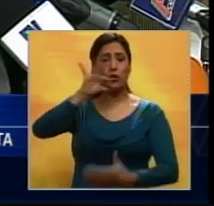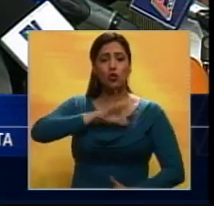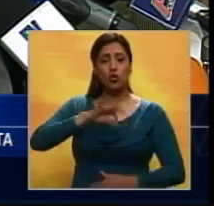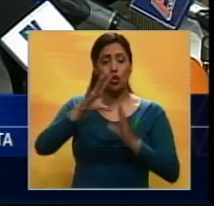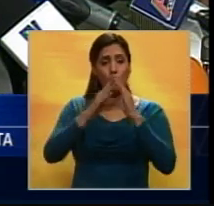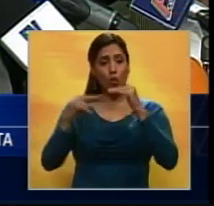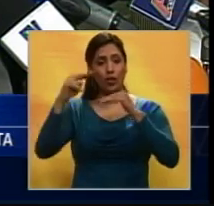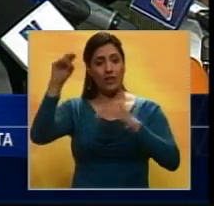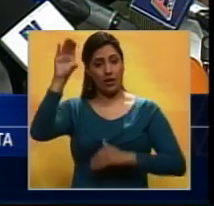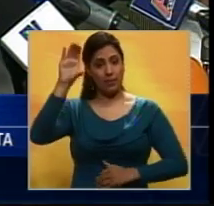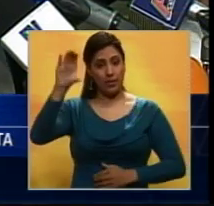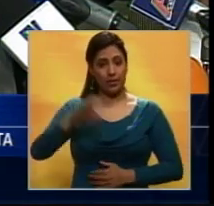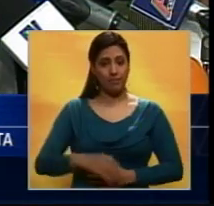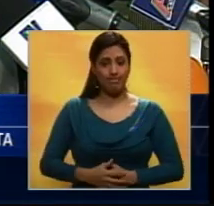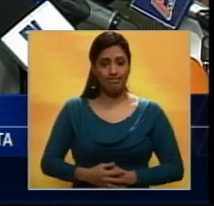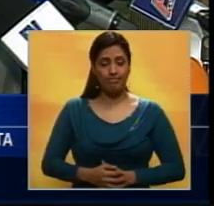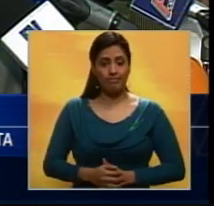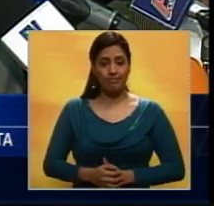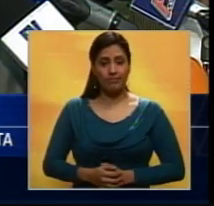los niveles en el país.